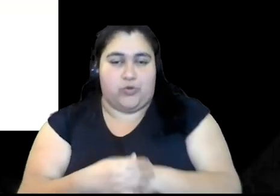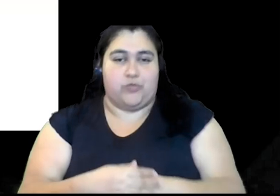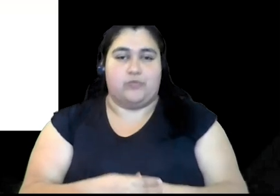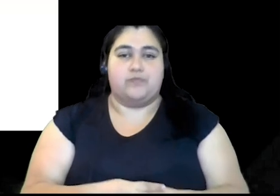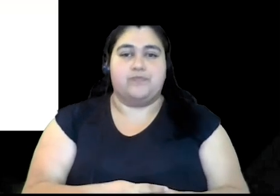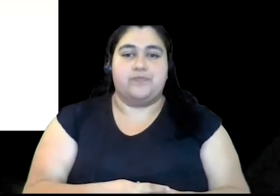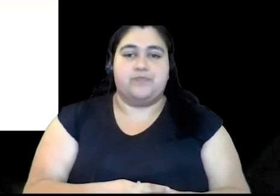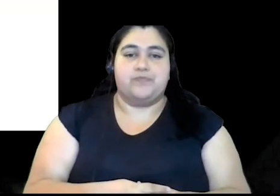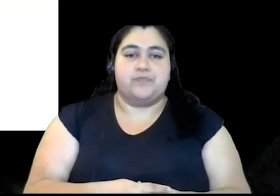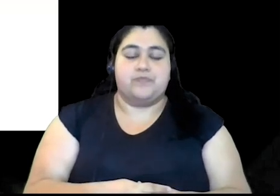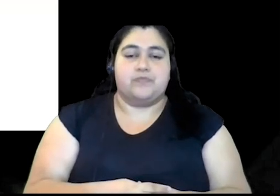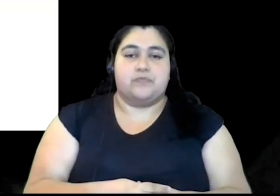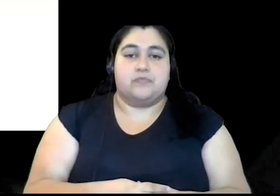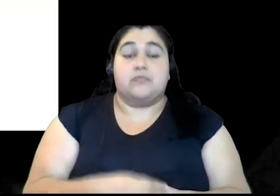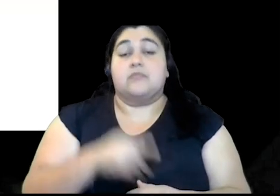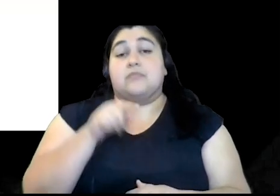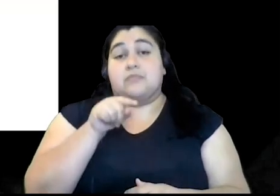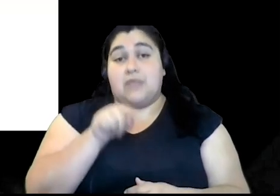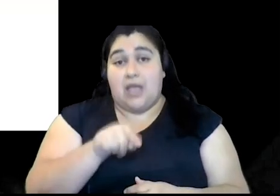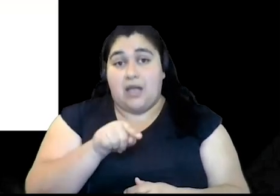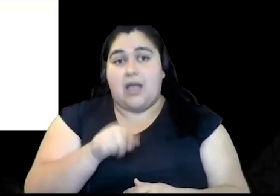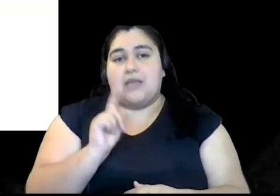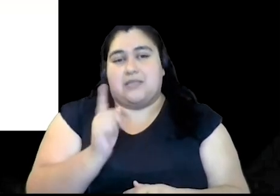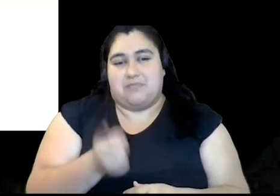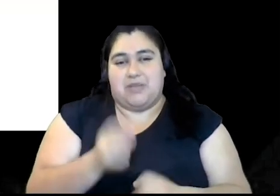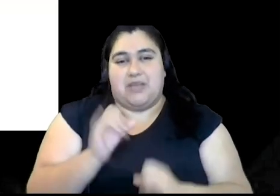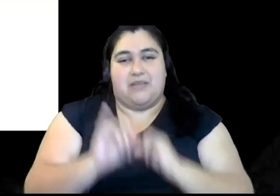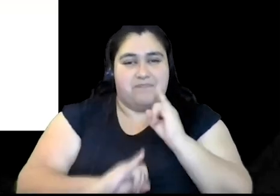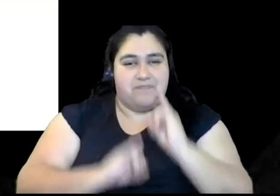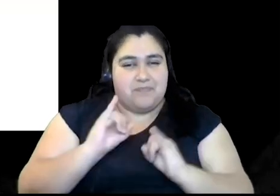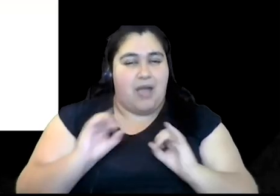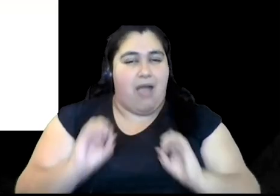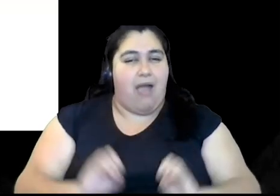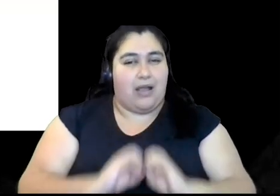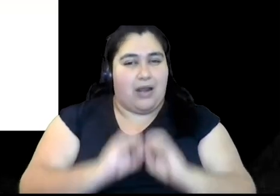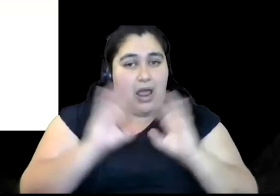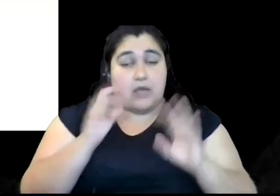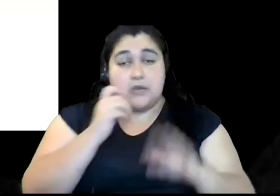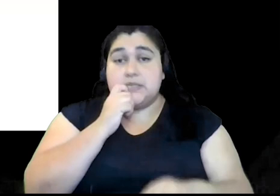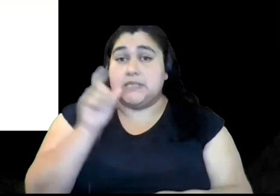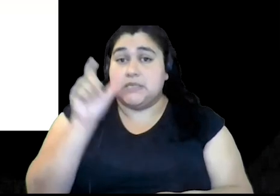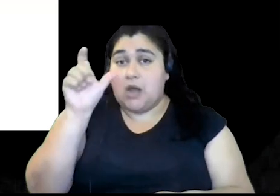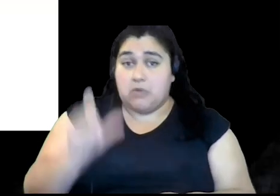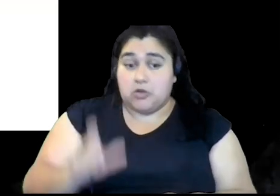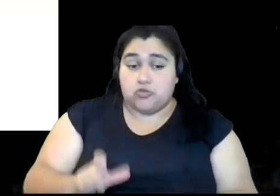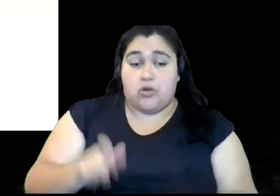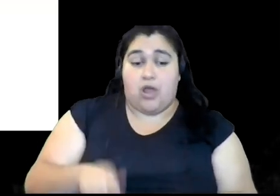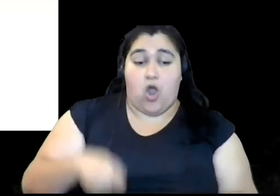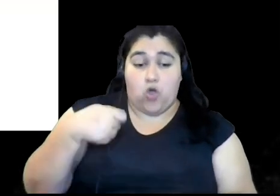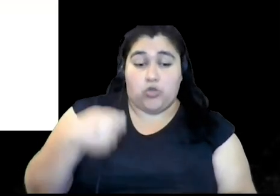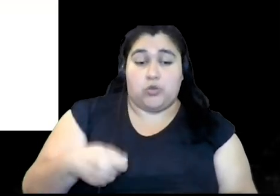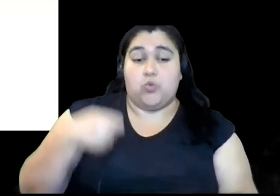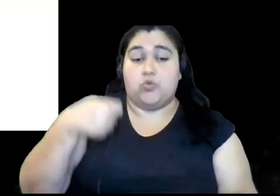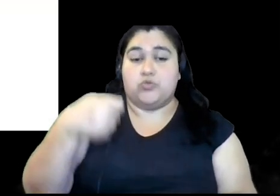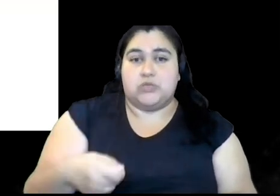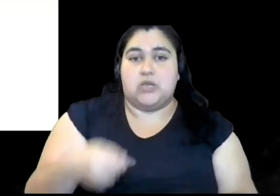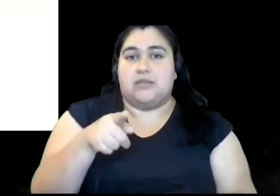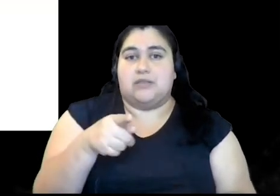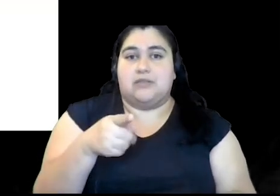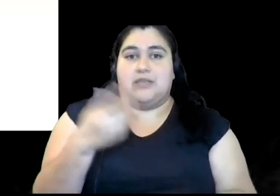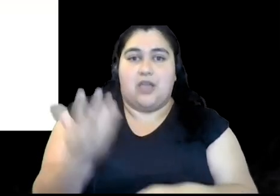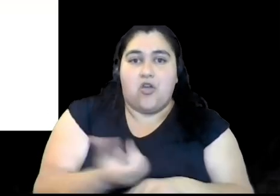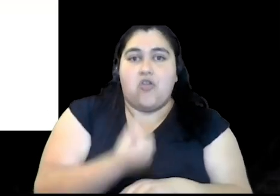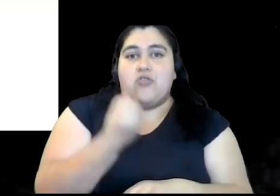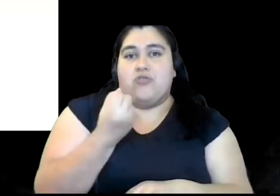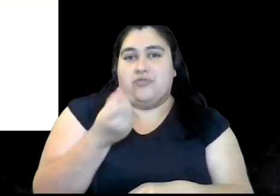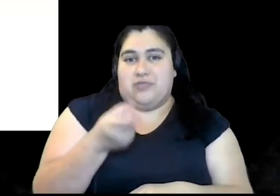naturaleza. Acá también otra aclaración, si el sujeto, el contribuyente, que obtiene esta diferencia